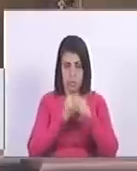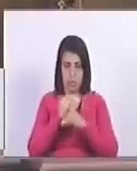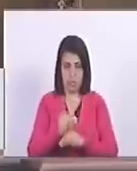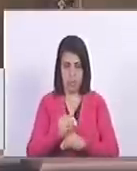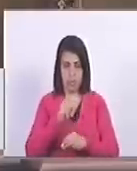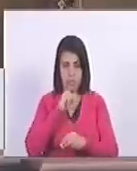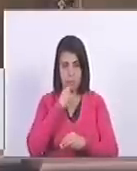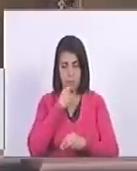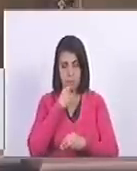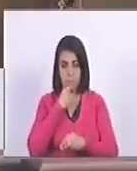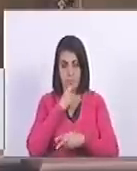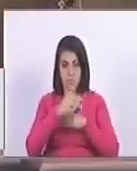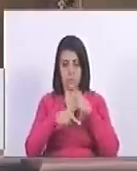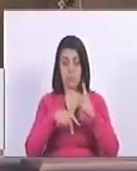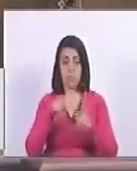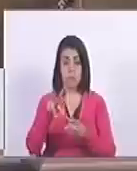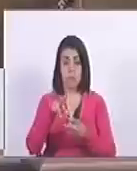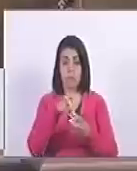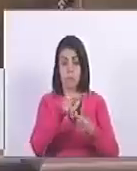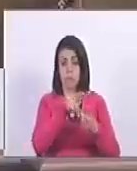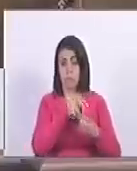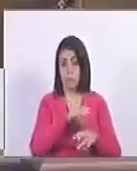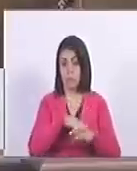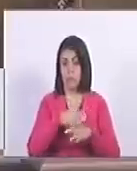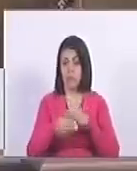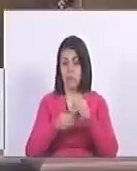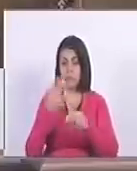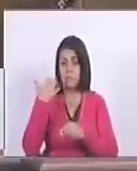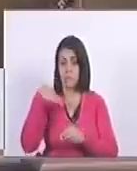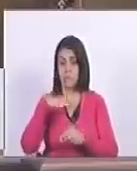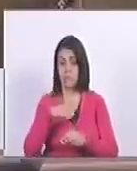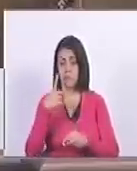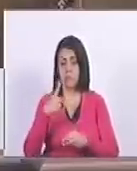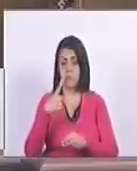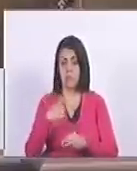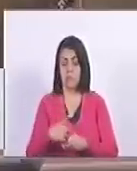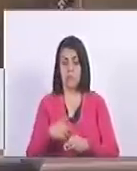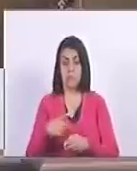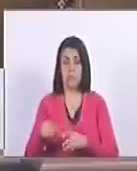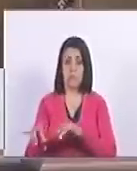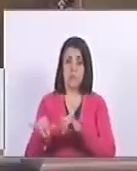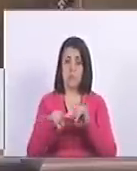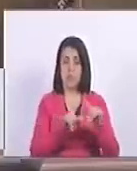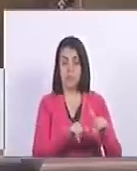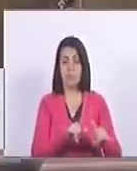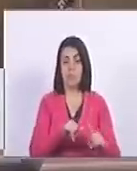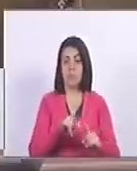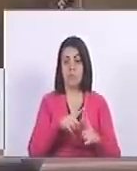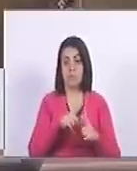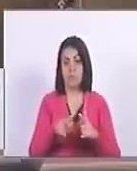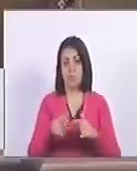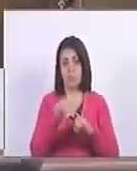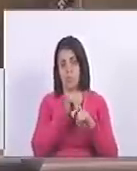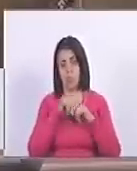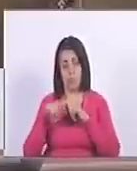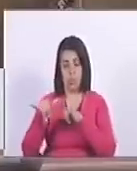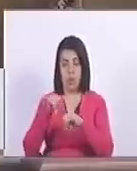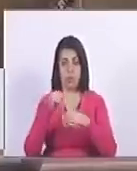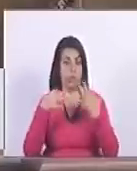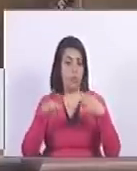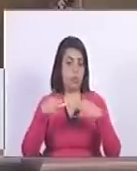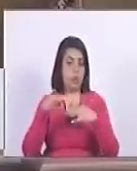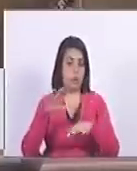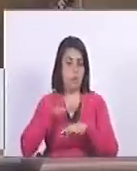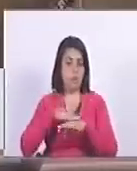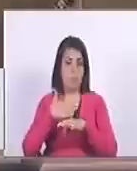el Código Orgánico Tributario para los supuestos de hecho equivalentes, análogos o de similar naturaleza, a